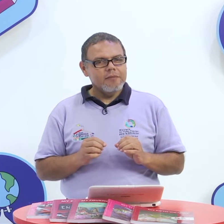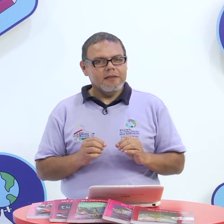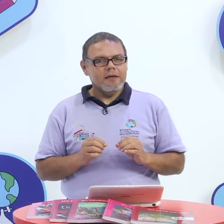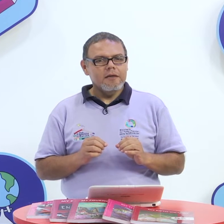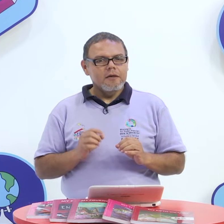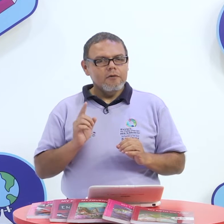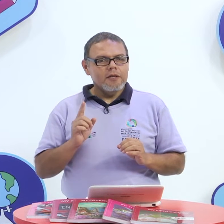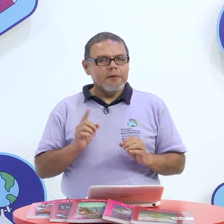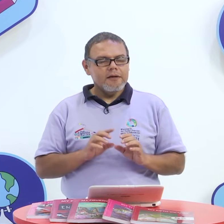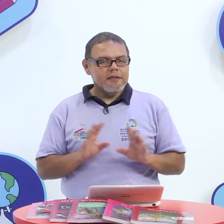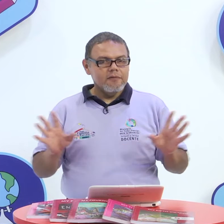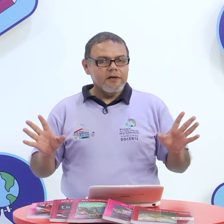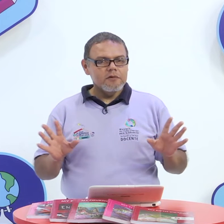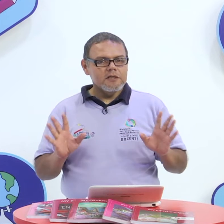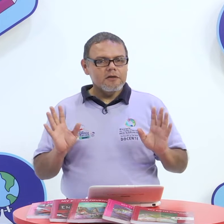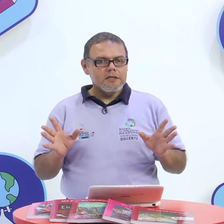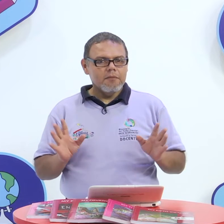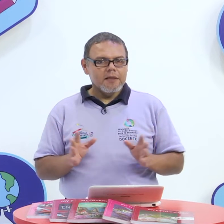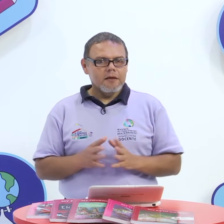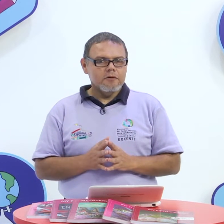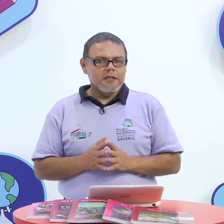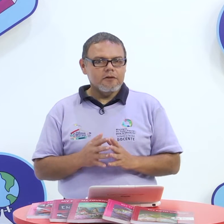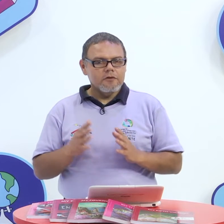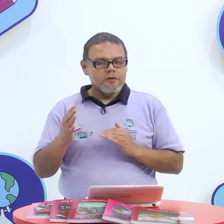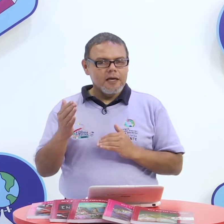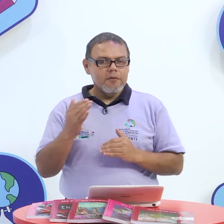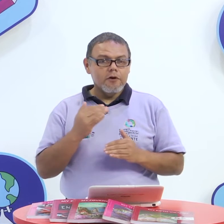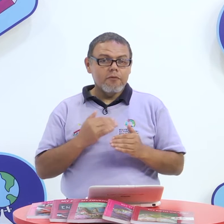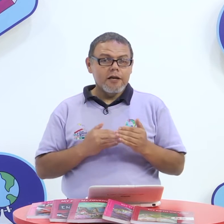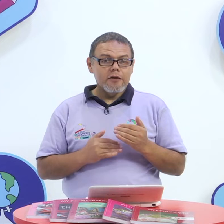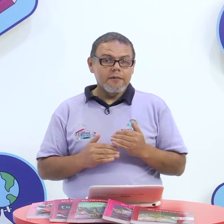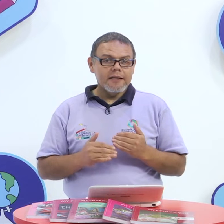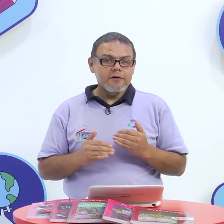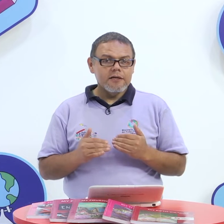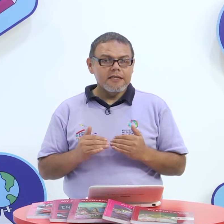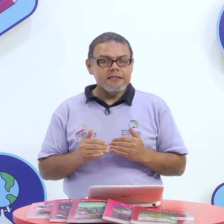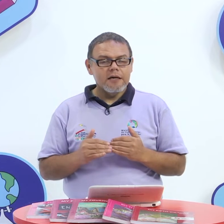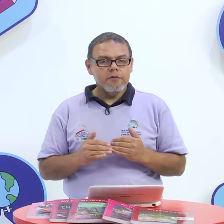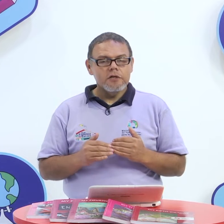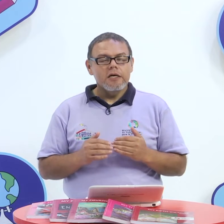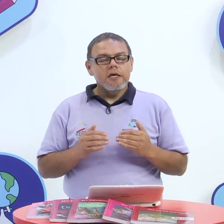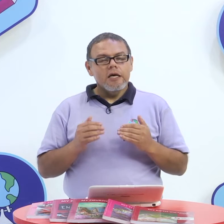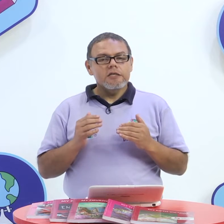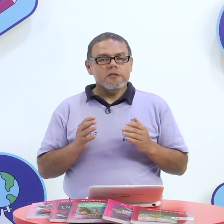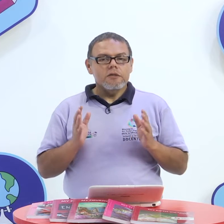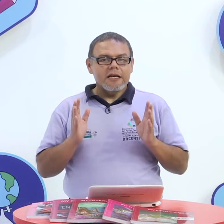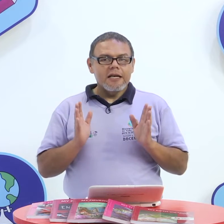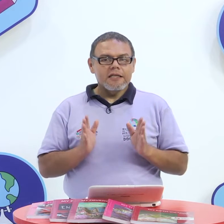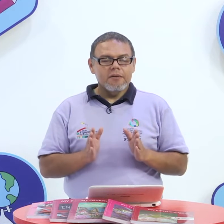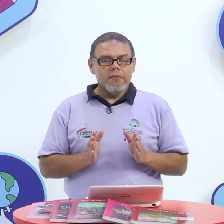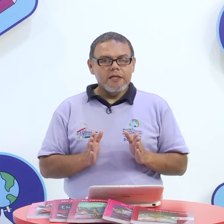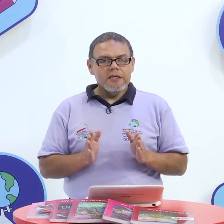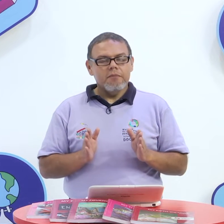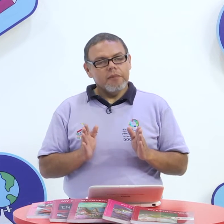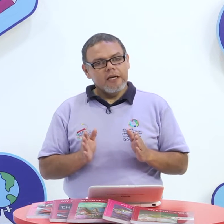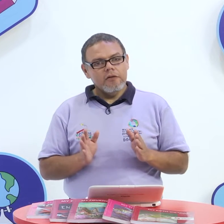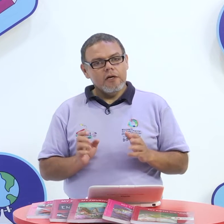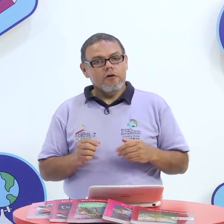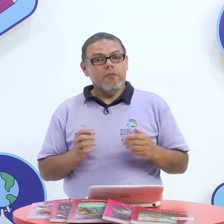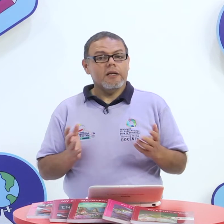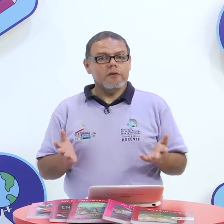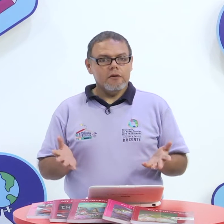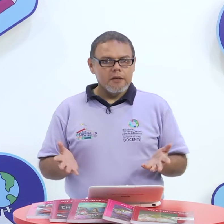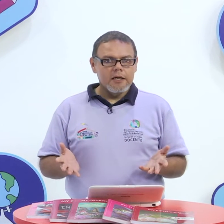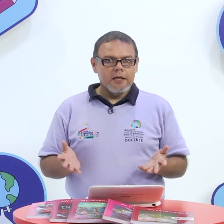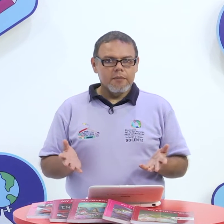básicamente a la inversa. Una palabra significa muchas cosas en base al contexto. Entonces, el vocabulario básico que necesitamos es relativamente pequeño